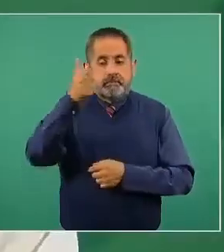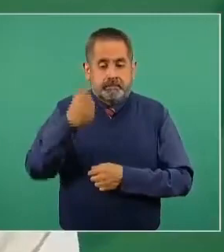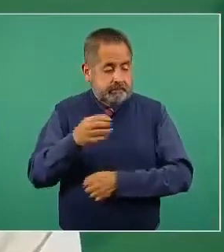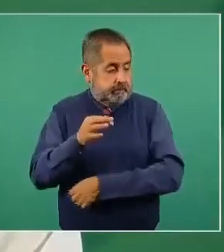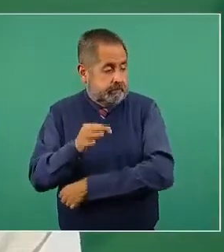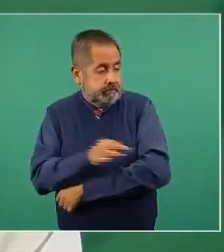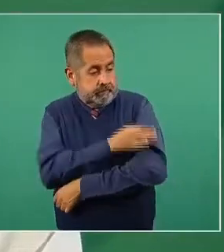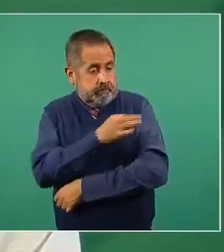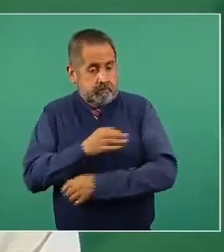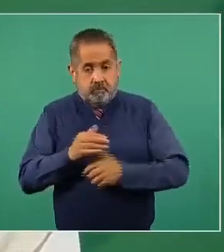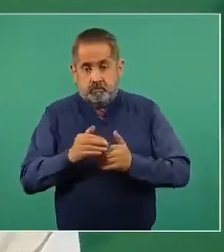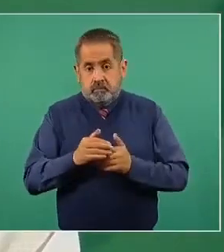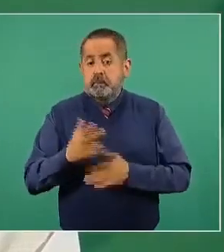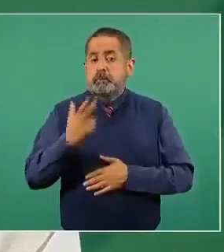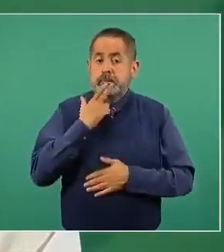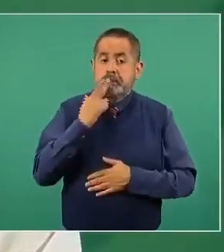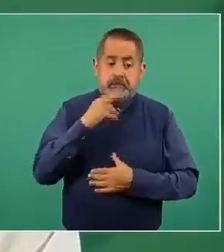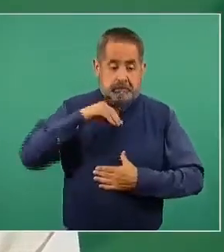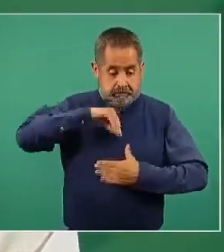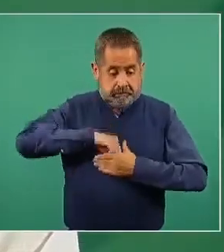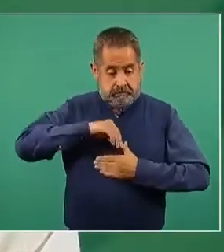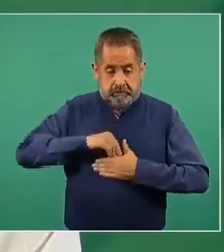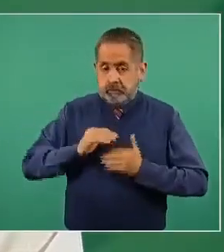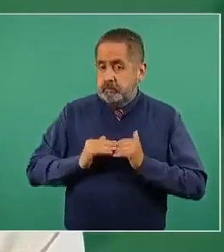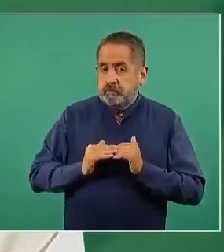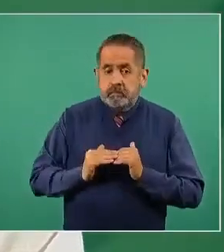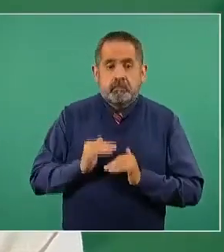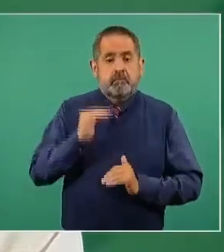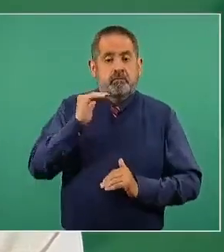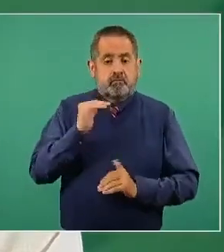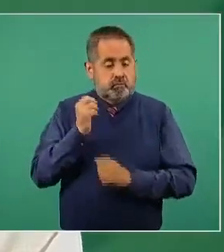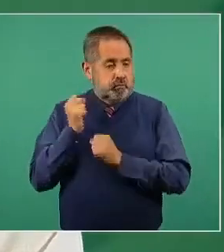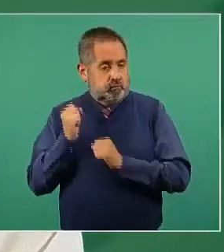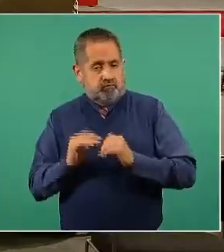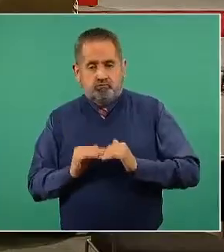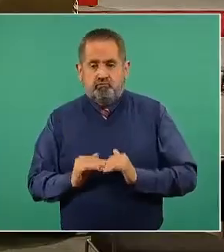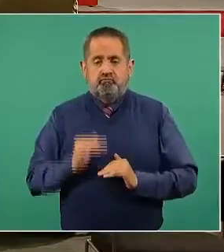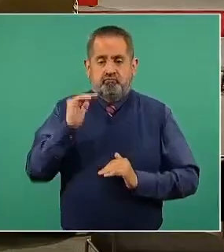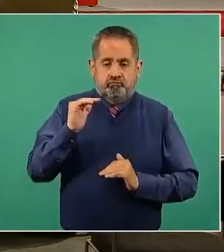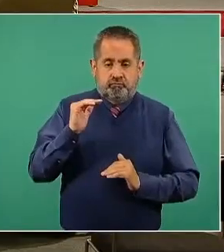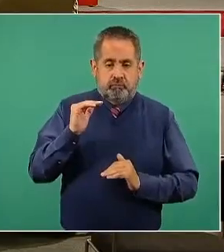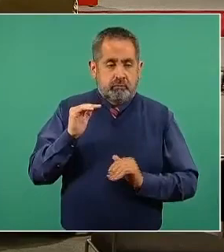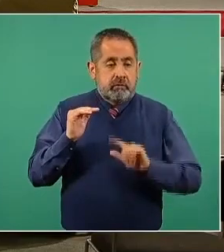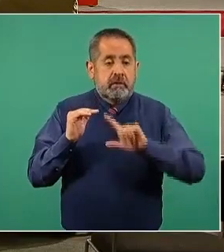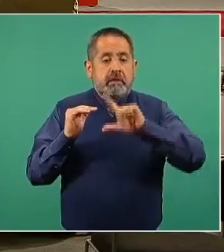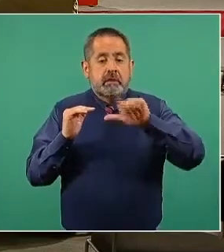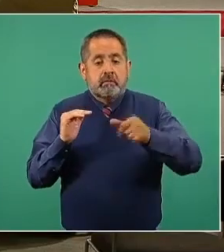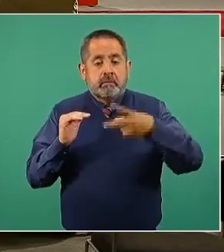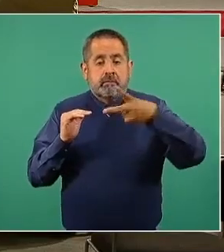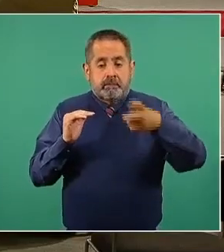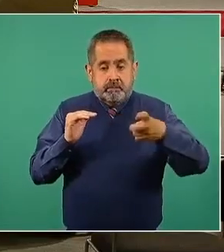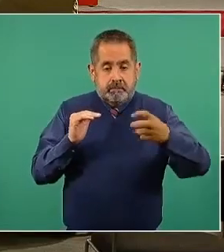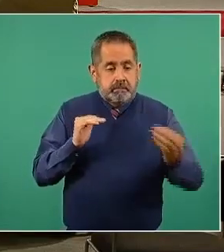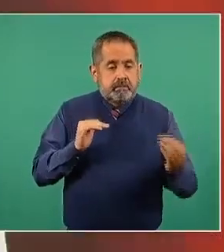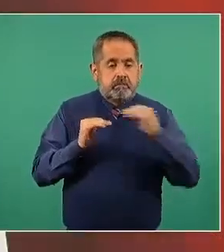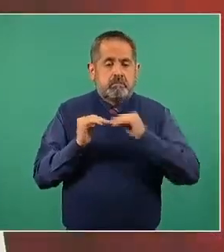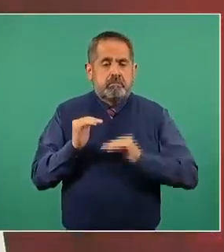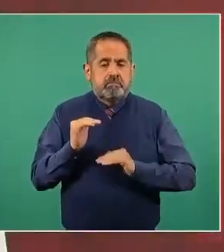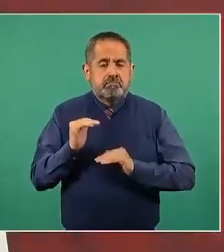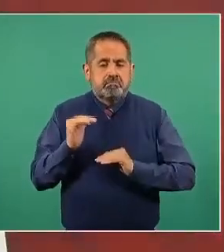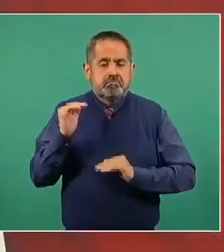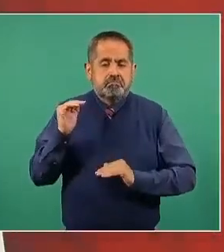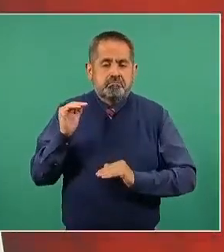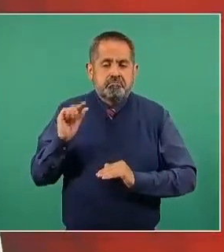avanza más, o el efecto de la primera dosis es más poderoso que el efecto de las dosis siguientes.